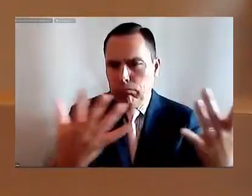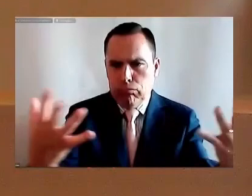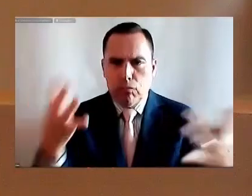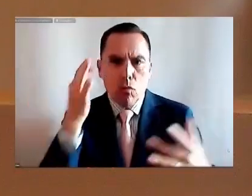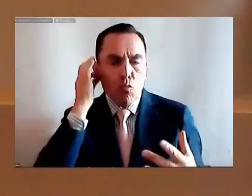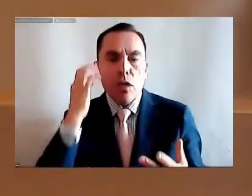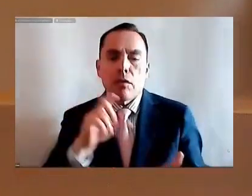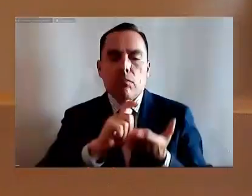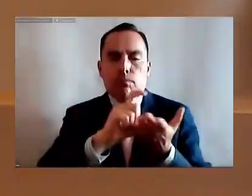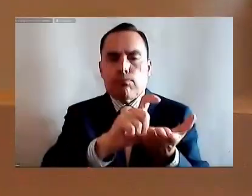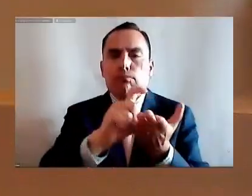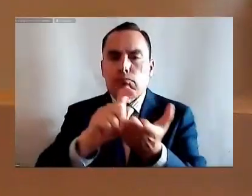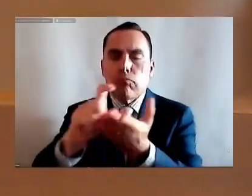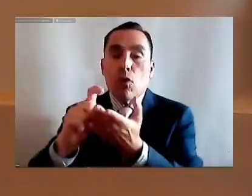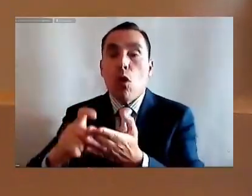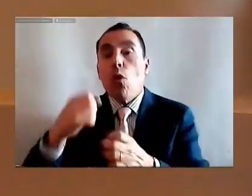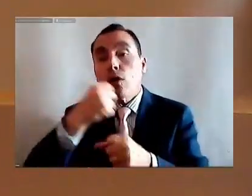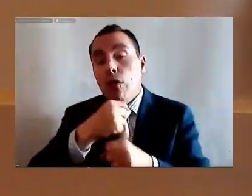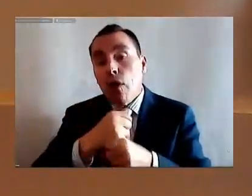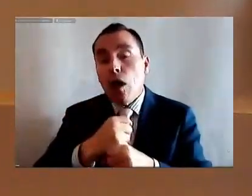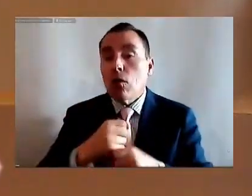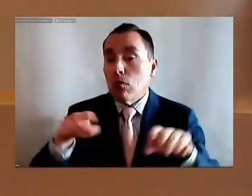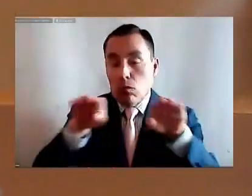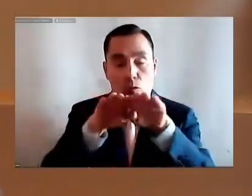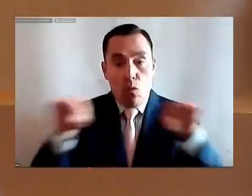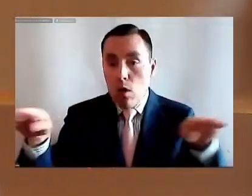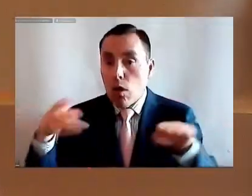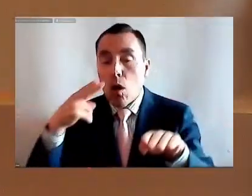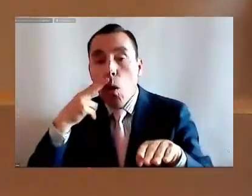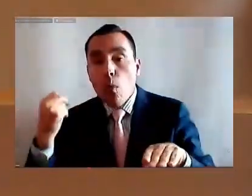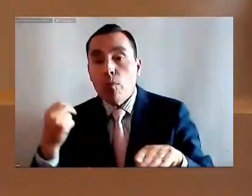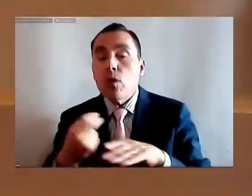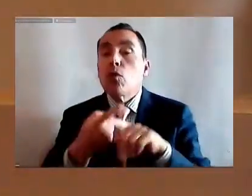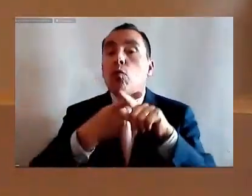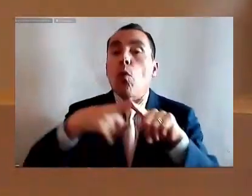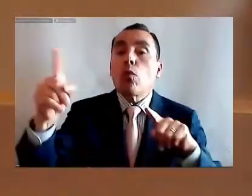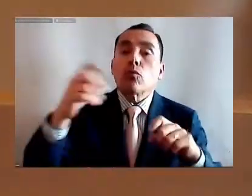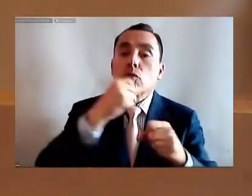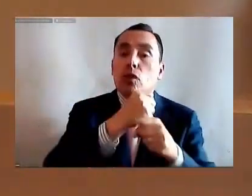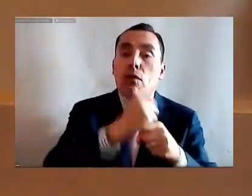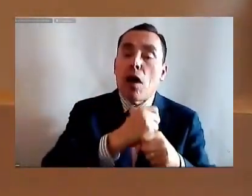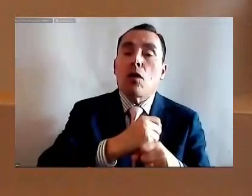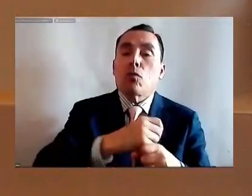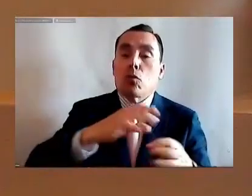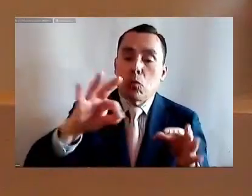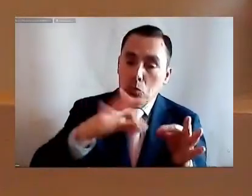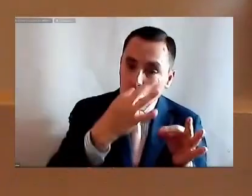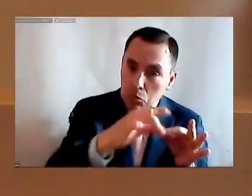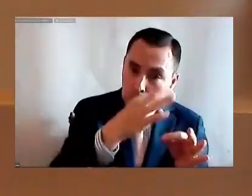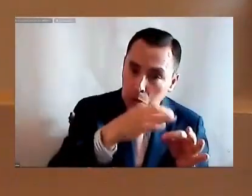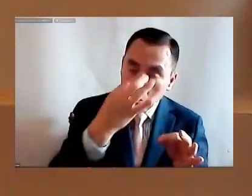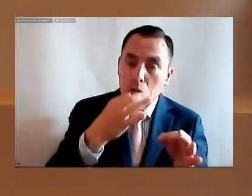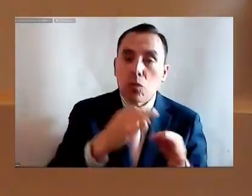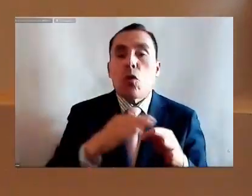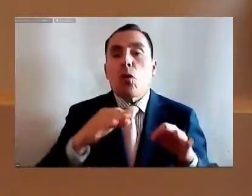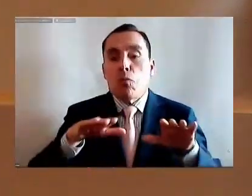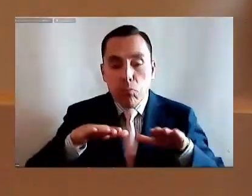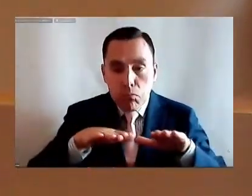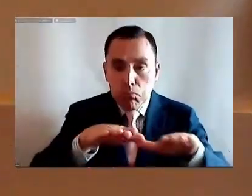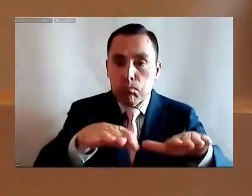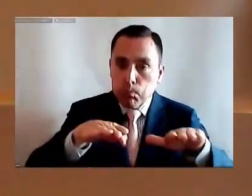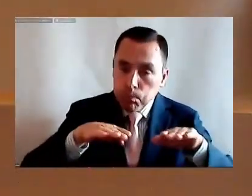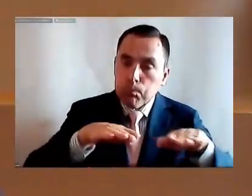sea como obrera a la par con el hombre o con trabajo informal, cosiendo, etcétera, para las empresas de ropa o lo que